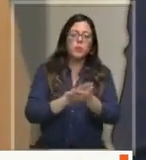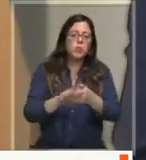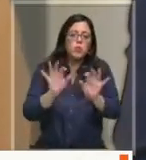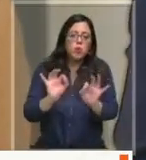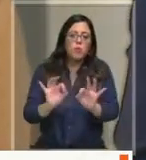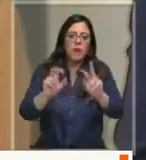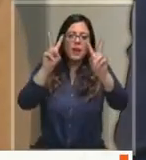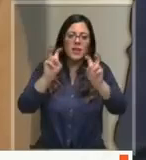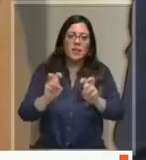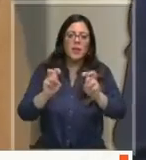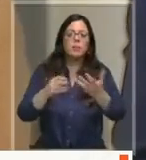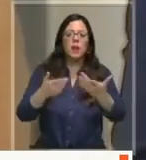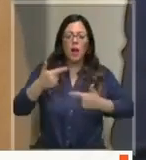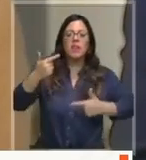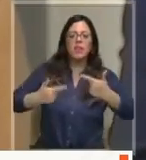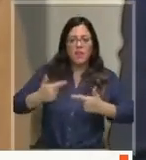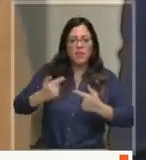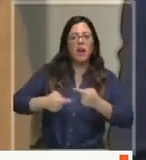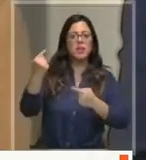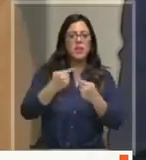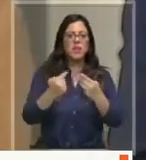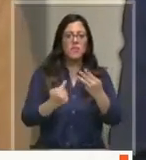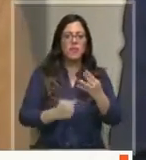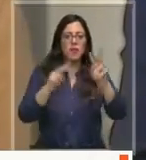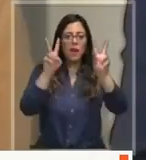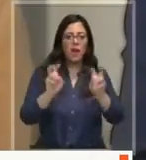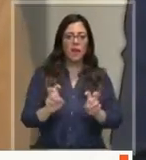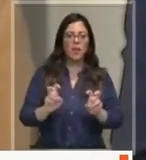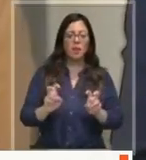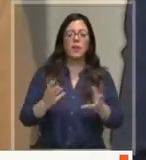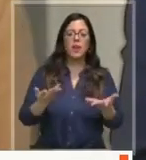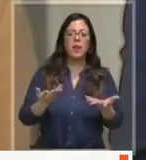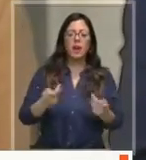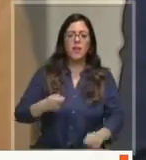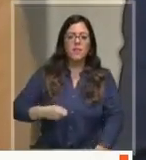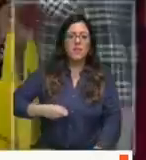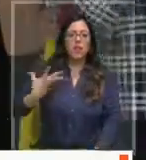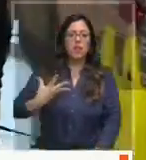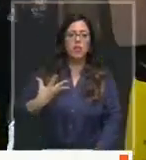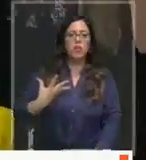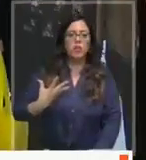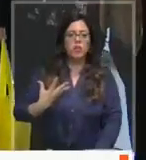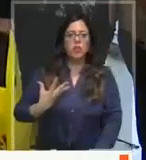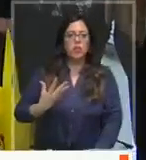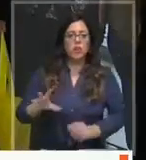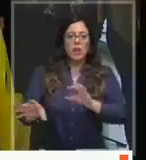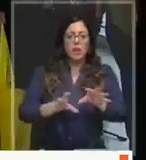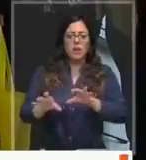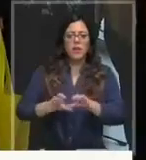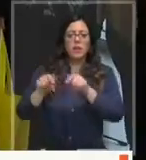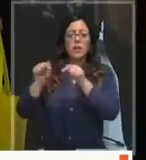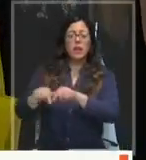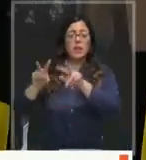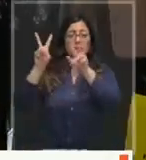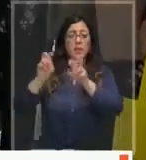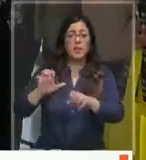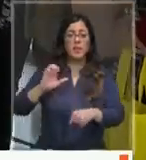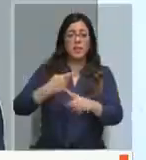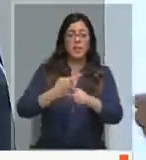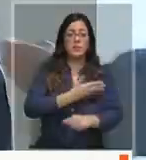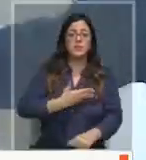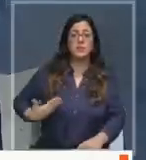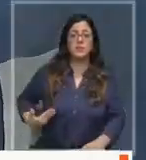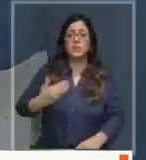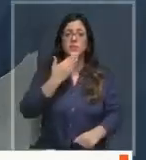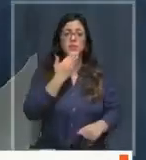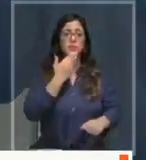política que haya debate y que haya distintas ponderaciones respecto al valor de las cosas arremetida del ex mandatario quien además emplazó